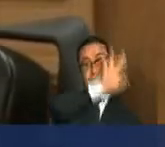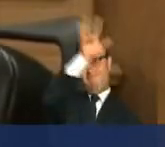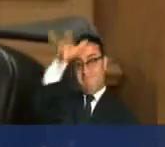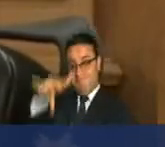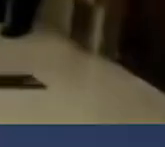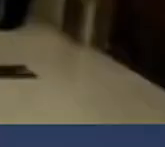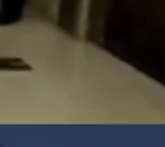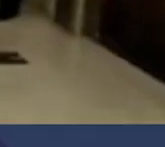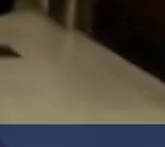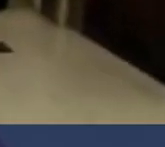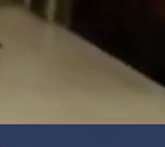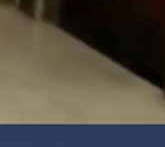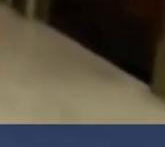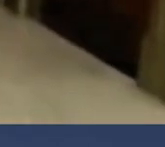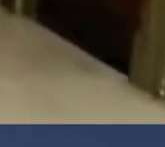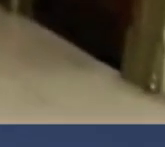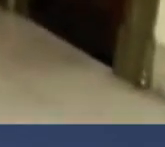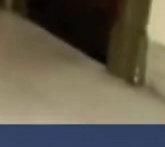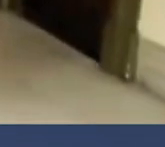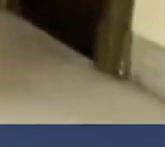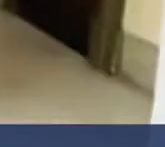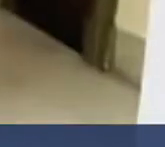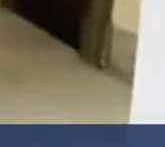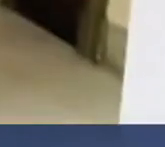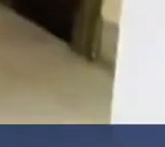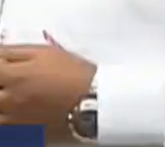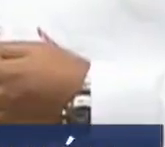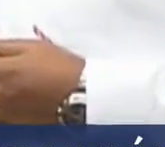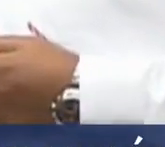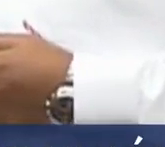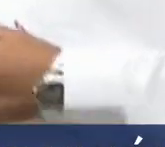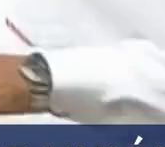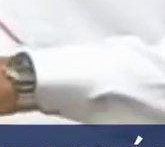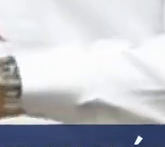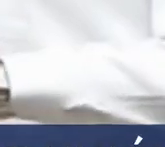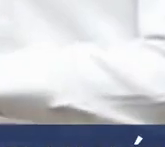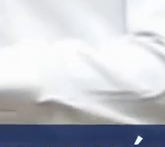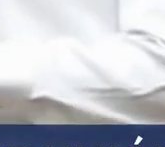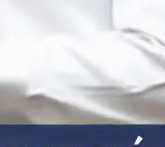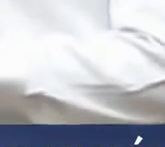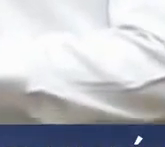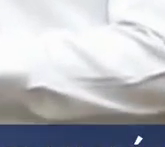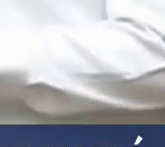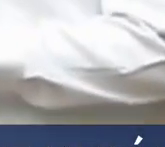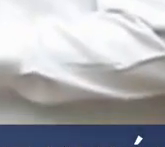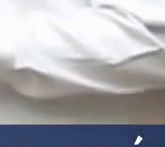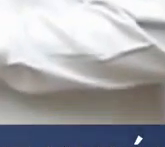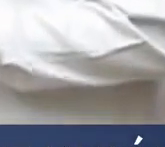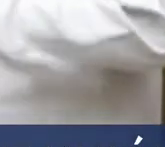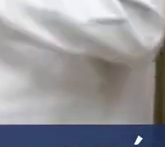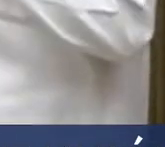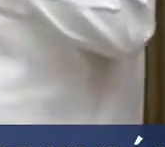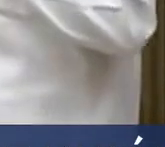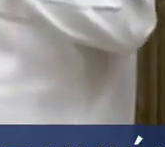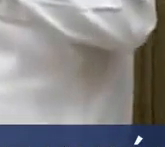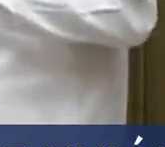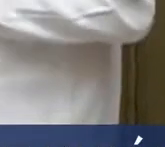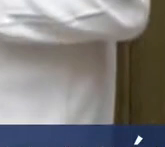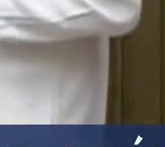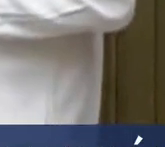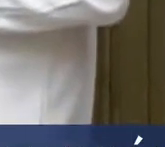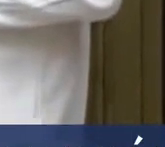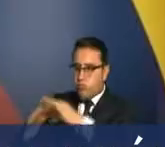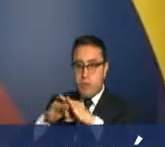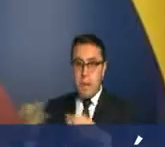esos 6 años. Juntos los presidentes de dos pueblos hermanos que no solo comparten los colores de la bandera. Dos países